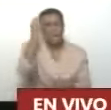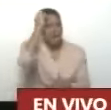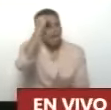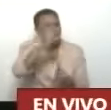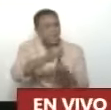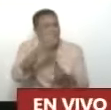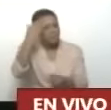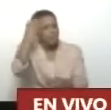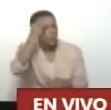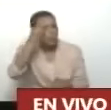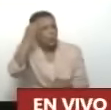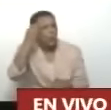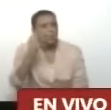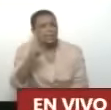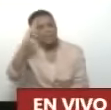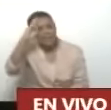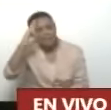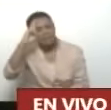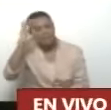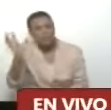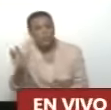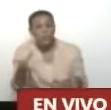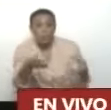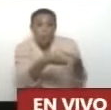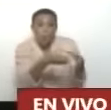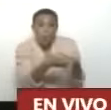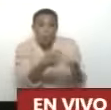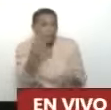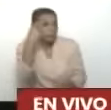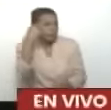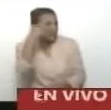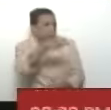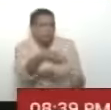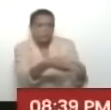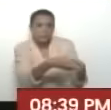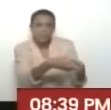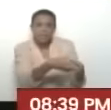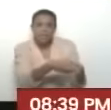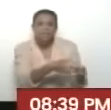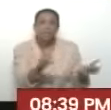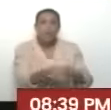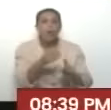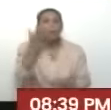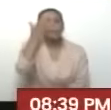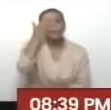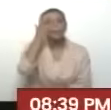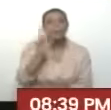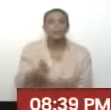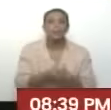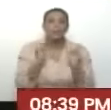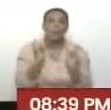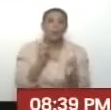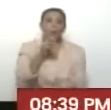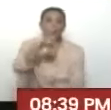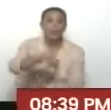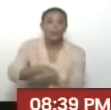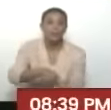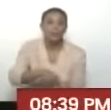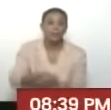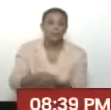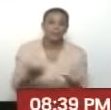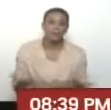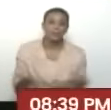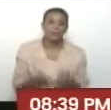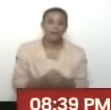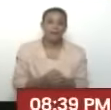yo digo que ese sector, además también Capriles, está como los magallaneros cuando llegan aquí